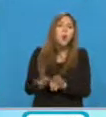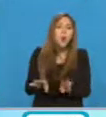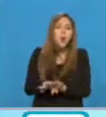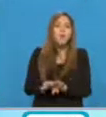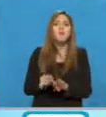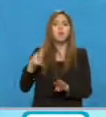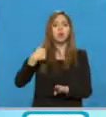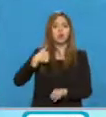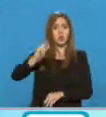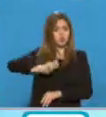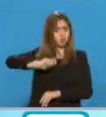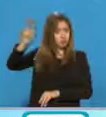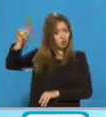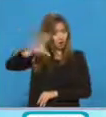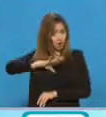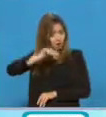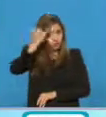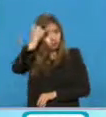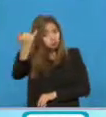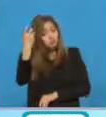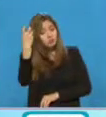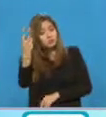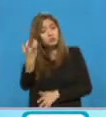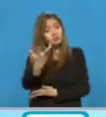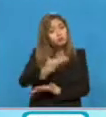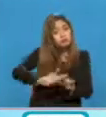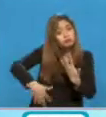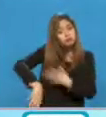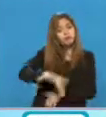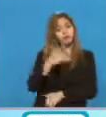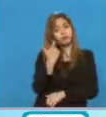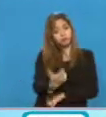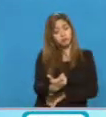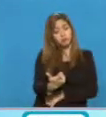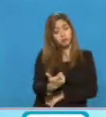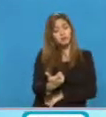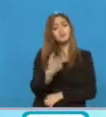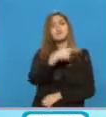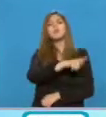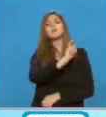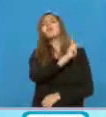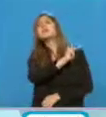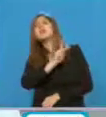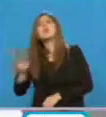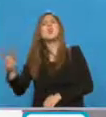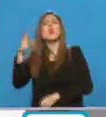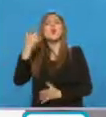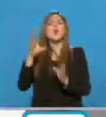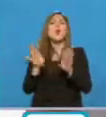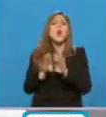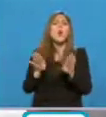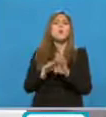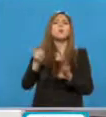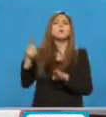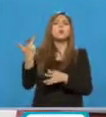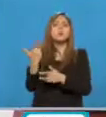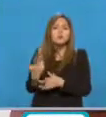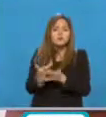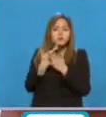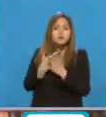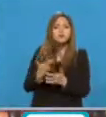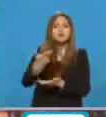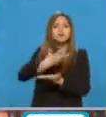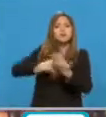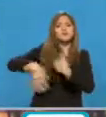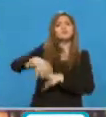Tenemos talento, tenemos creatividad, que es el principal capital. Y es un recurso. La economía creativa son todos los resultantes y la derrama económica, los empleos